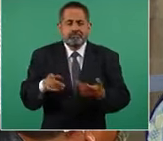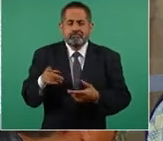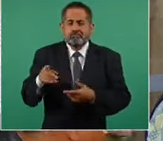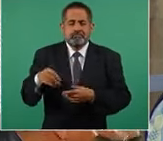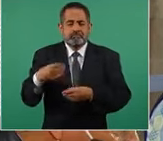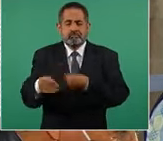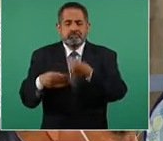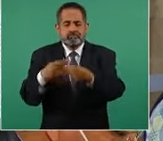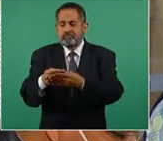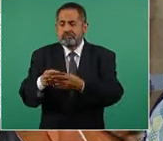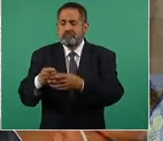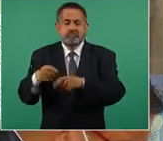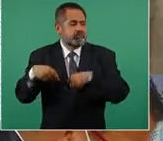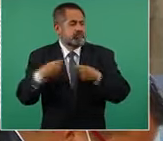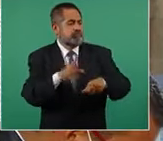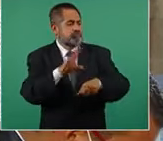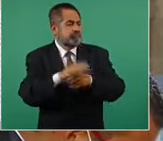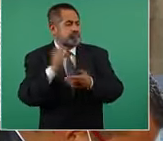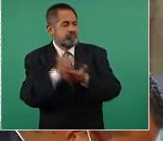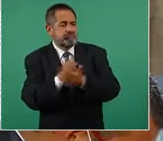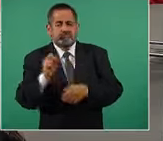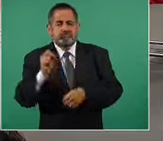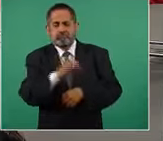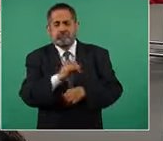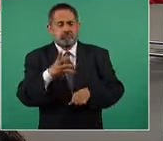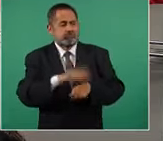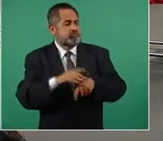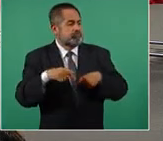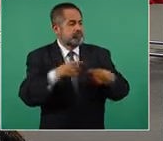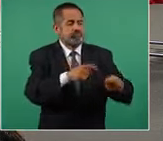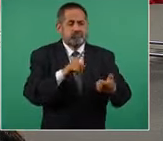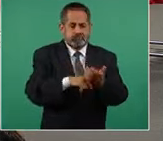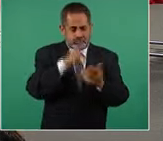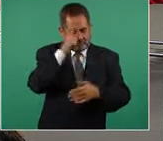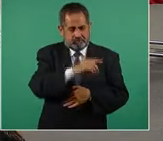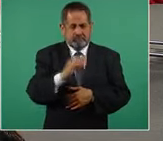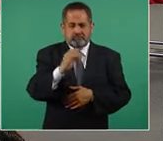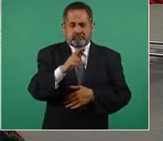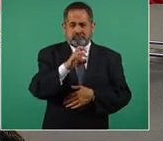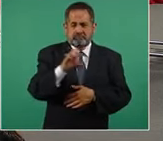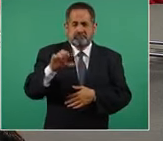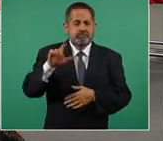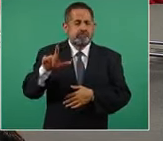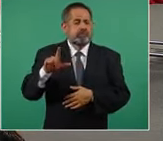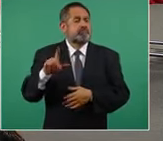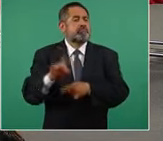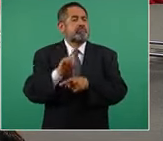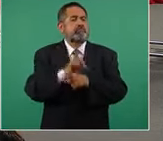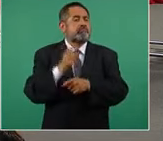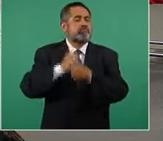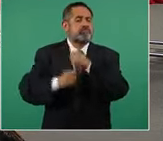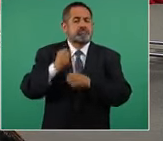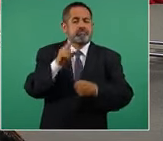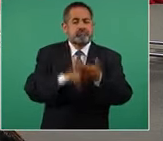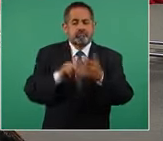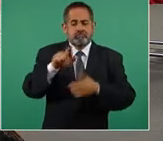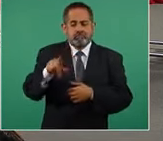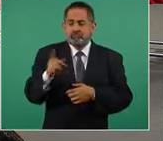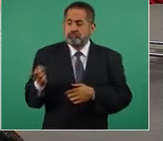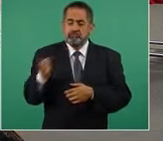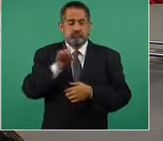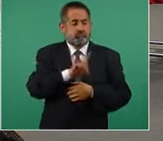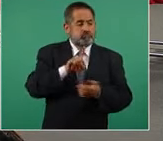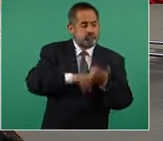ya varias adjudicaciones directas a la firma Krill. Desde el año 2017 asesora